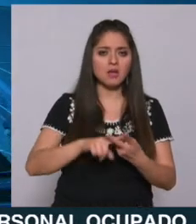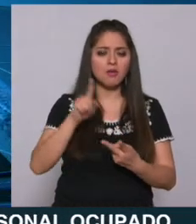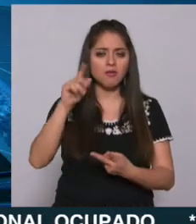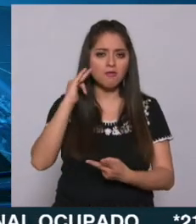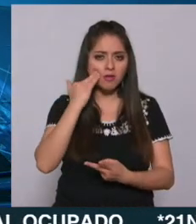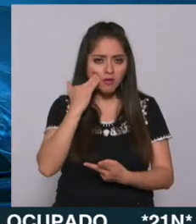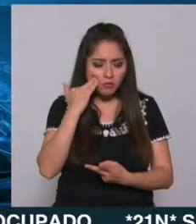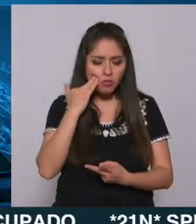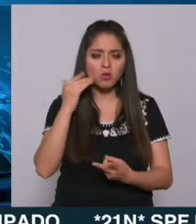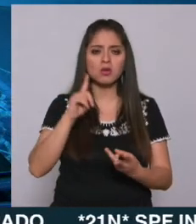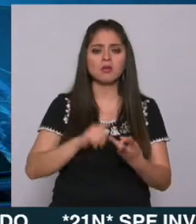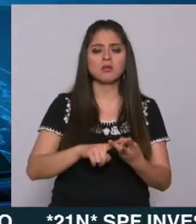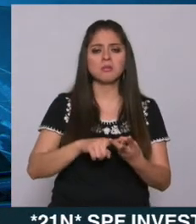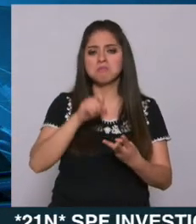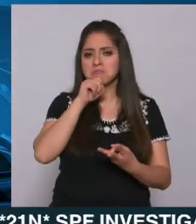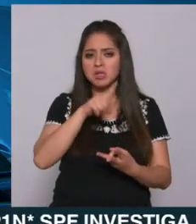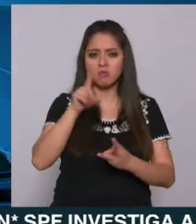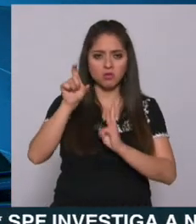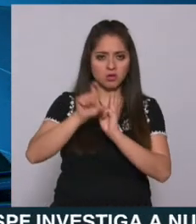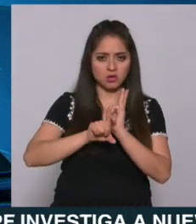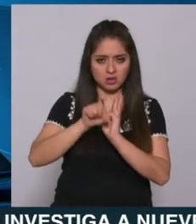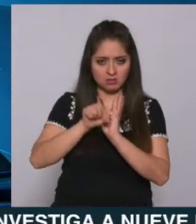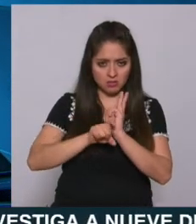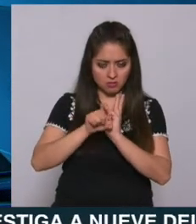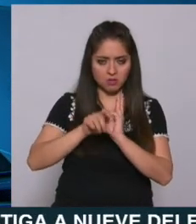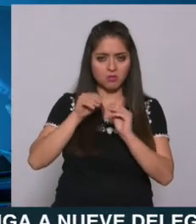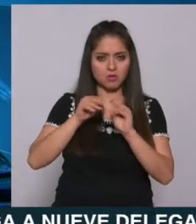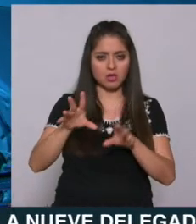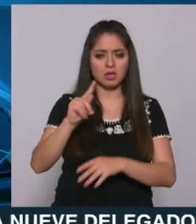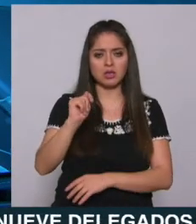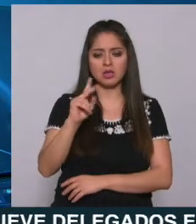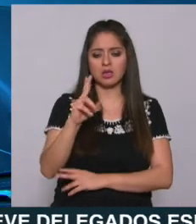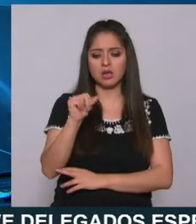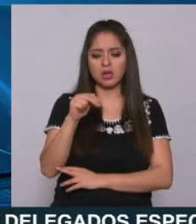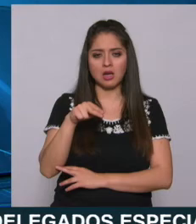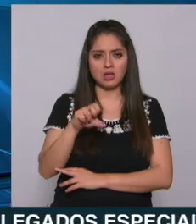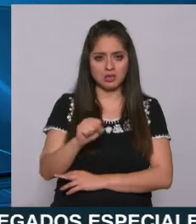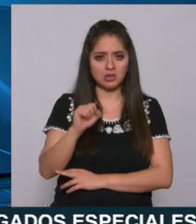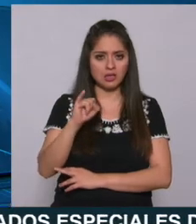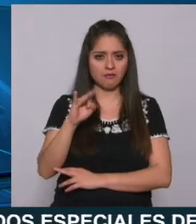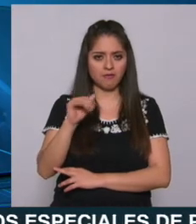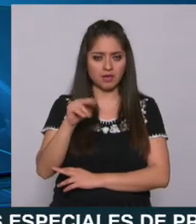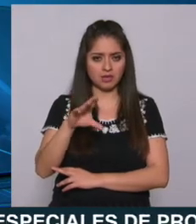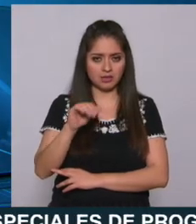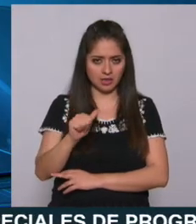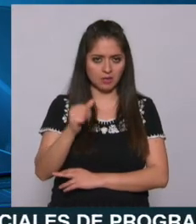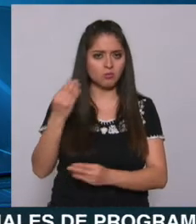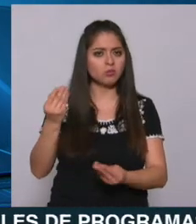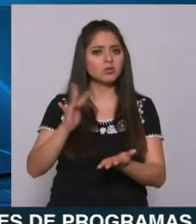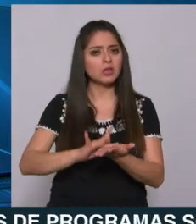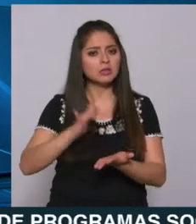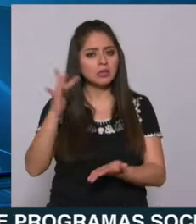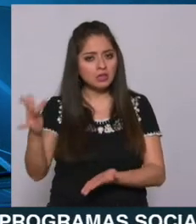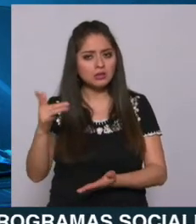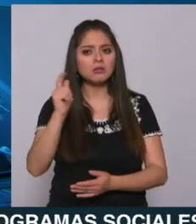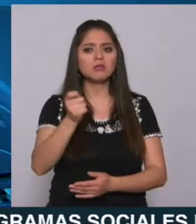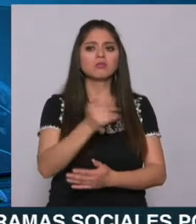Facebook Transinfancia, inclusive en Instagram estamos como Transinfancia. Pues muchísimas gracias y nos felicitan mucho